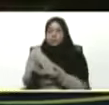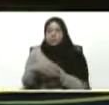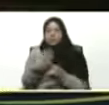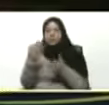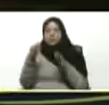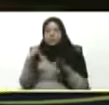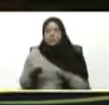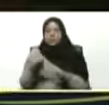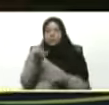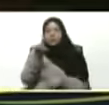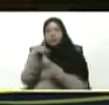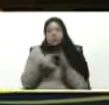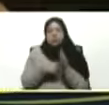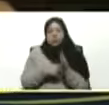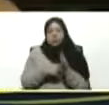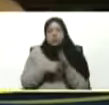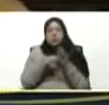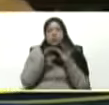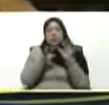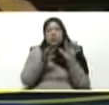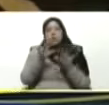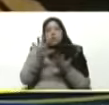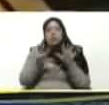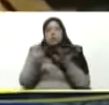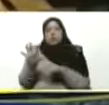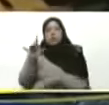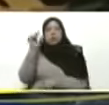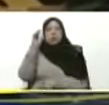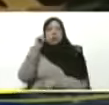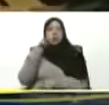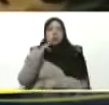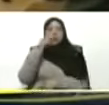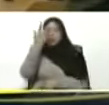Cuando aquel año 85 era sábado de carnaval,